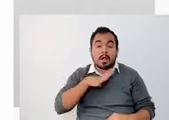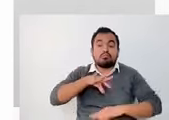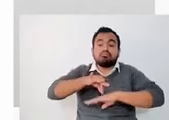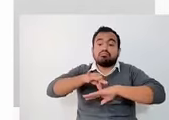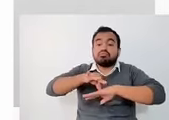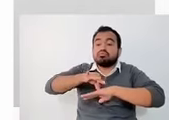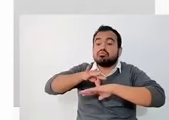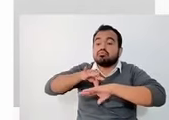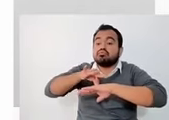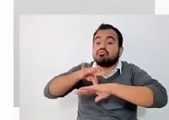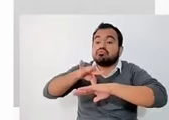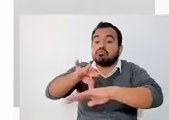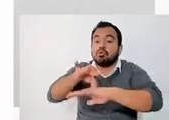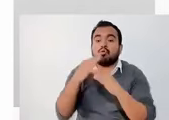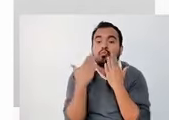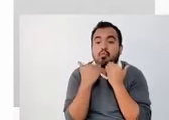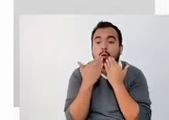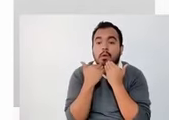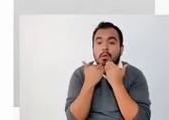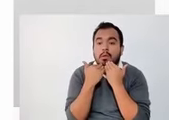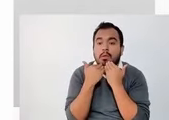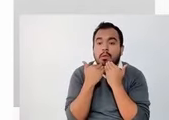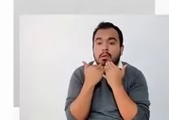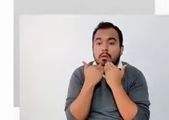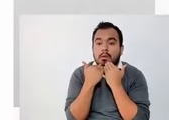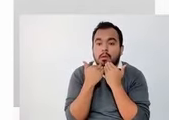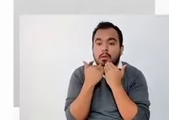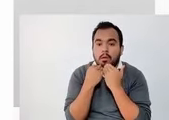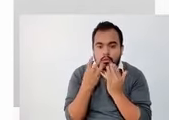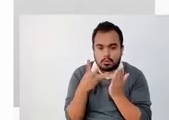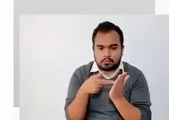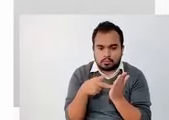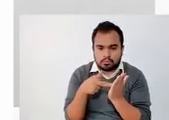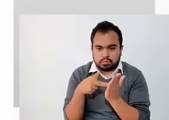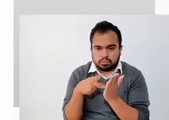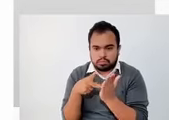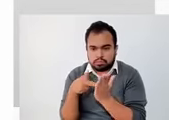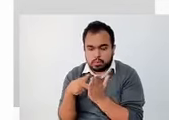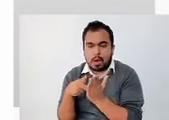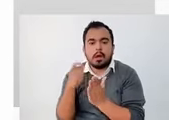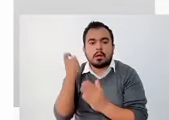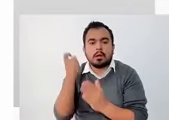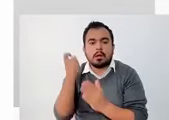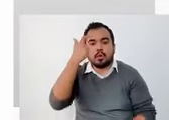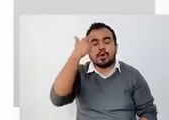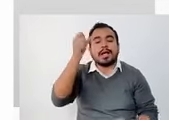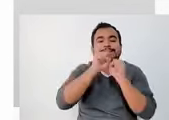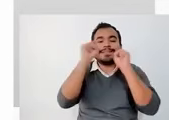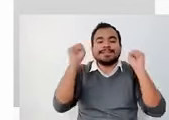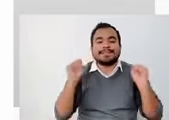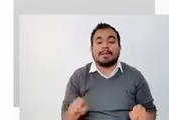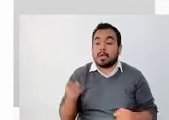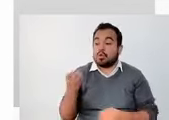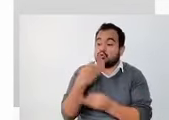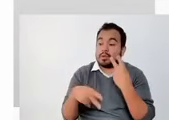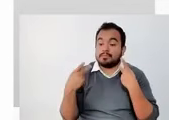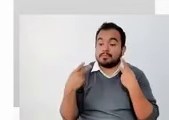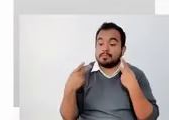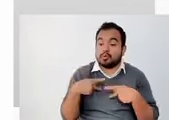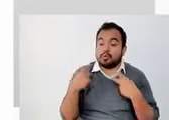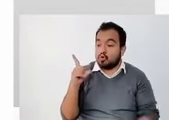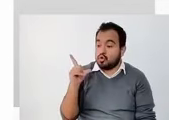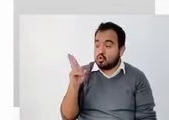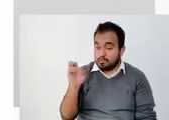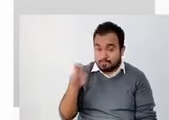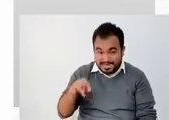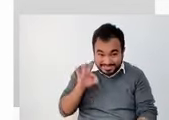momento intentó alguno y después de intentarlo 3 veces lo que hizo es dejar la teoría de sistemas. El resto de personas, Luhmann, no tienen modelos empíricos.